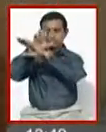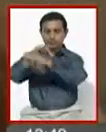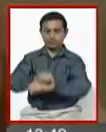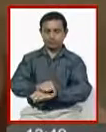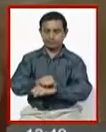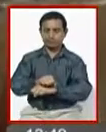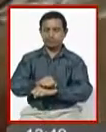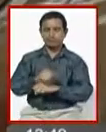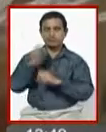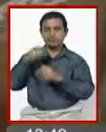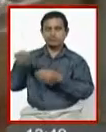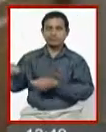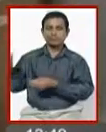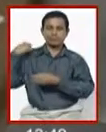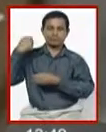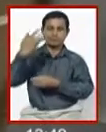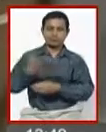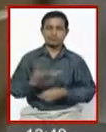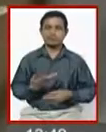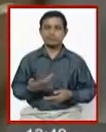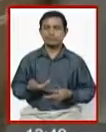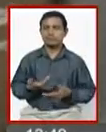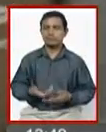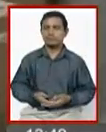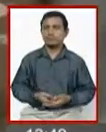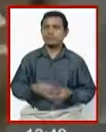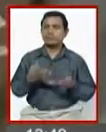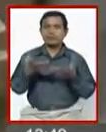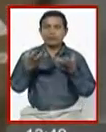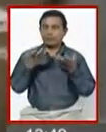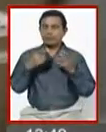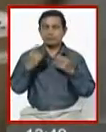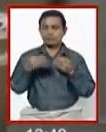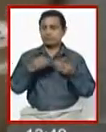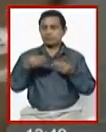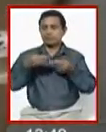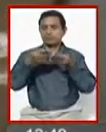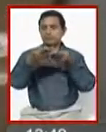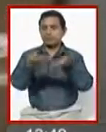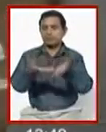señora de buena forma nos devuelva la pieza. Entonces queríamos dar